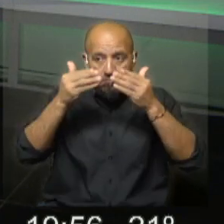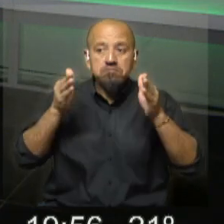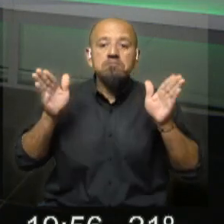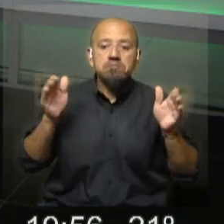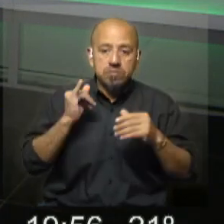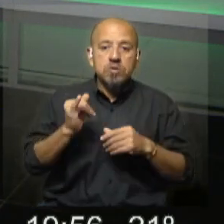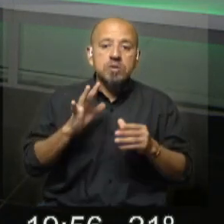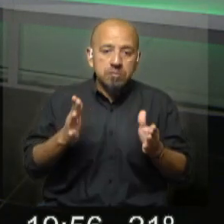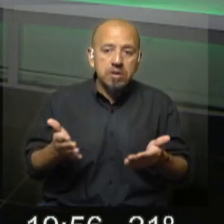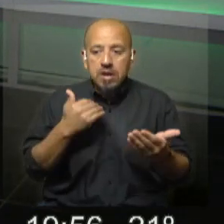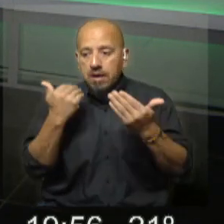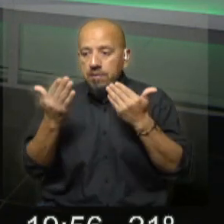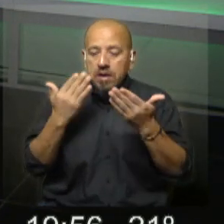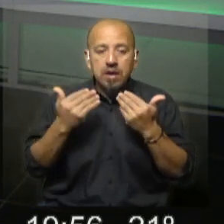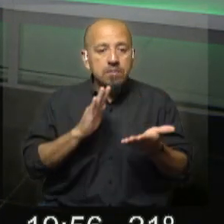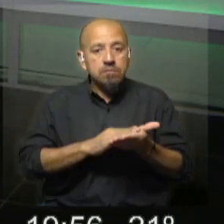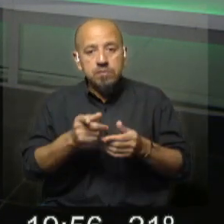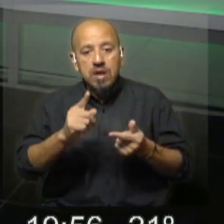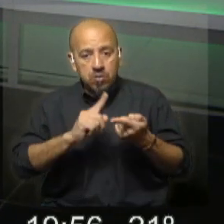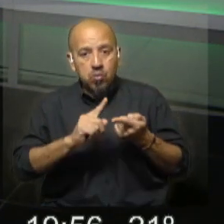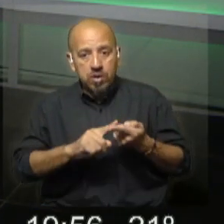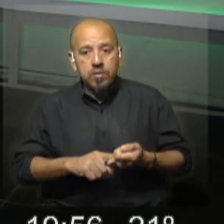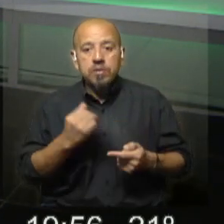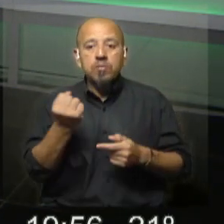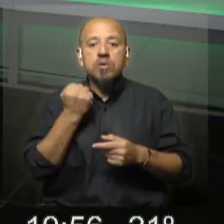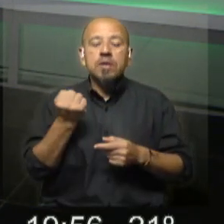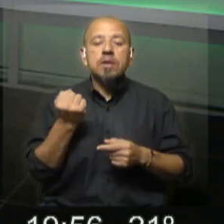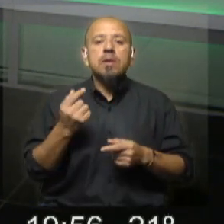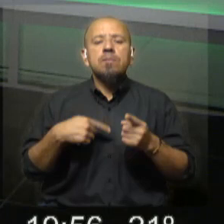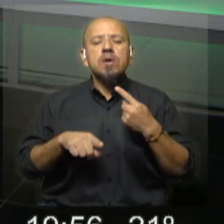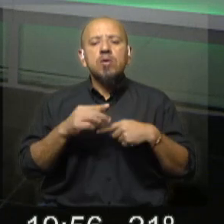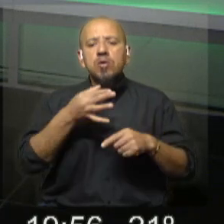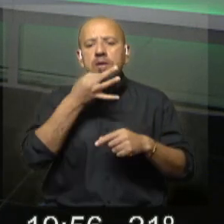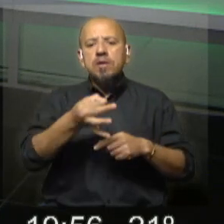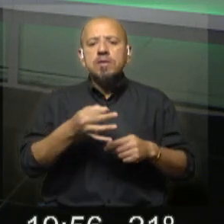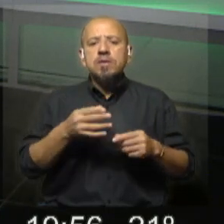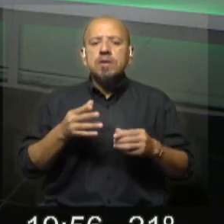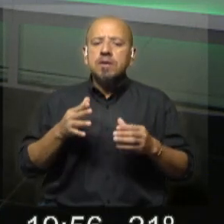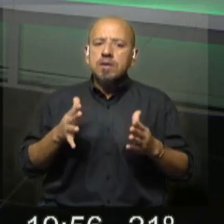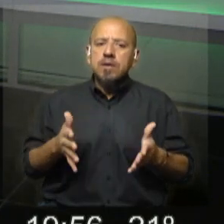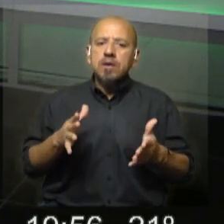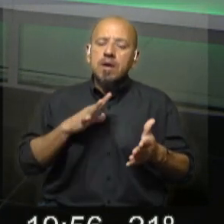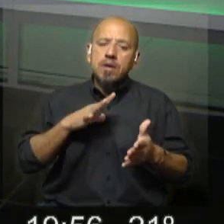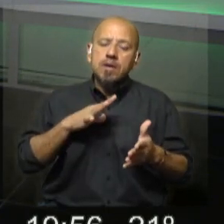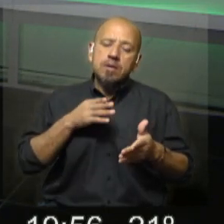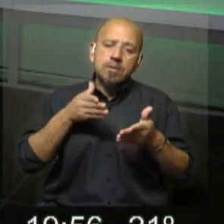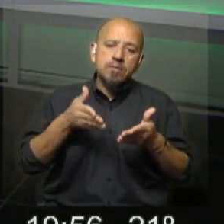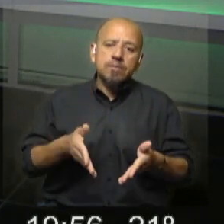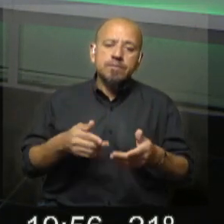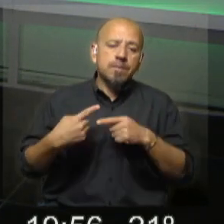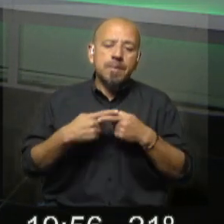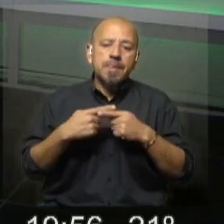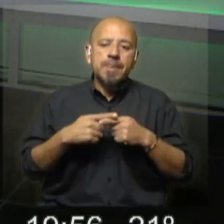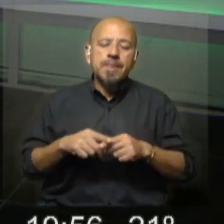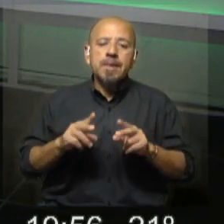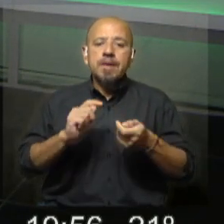diálogo para lograr generar acuerdos grandes. Y lo que mencionaba es esto que en realidad ha estado presente en esta discusión sobre